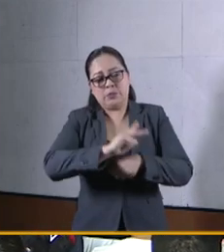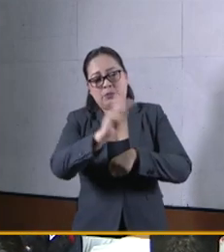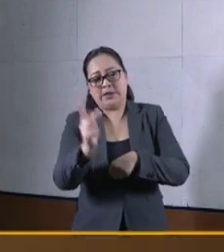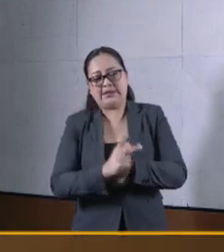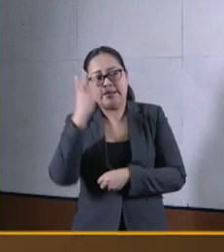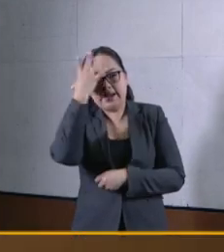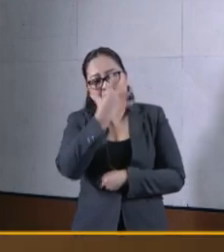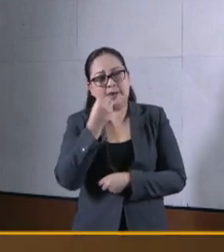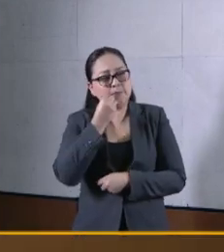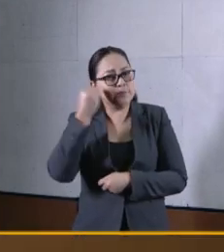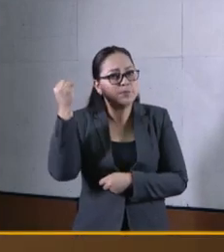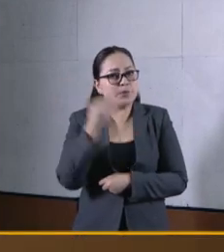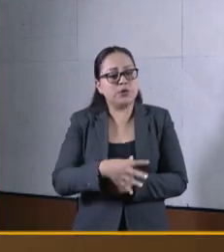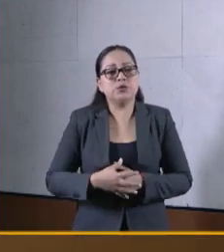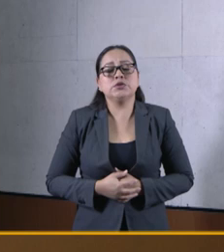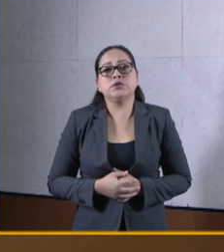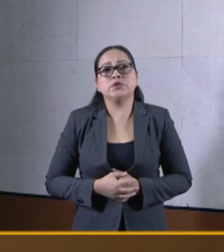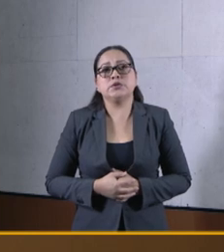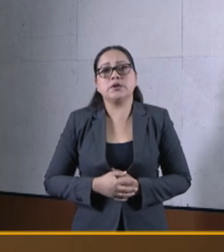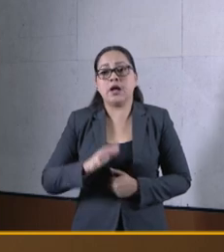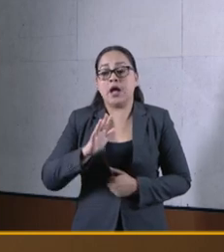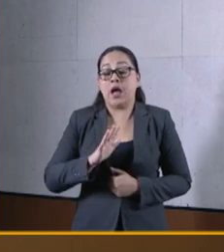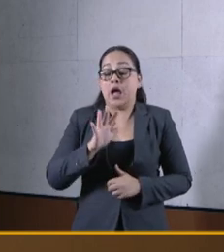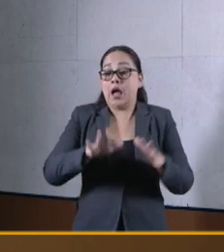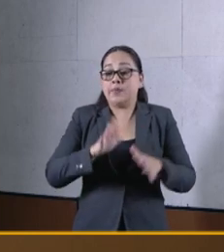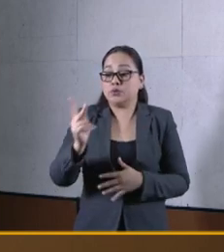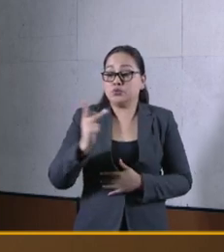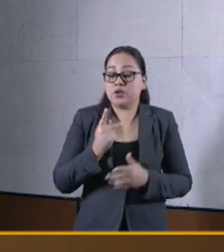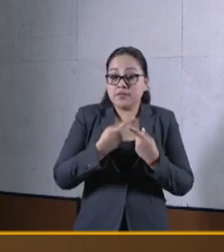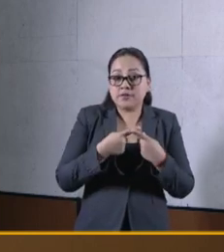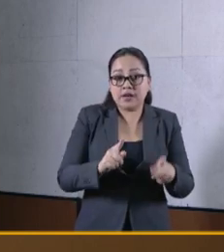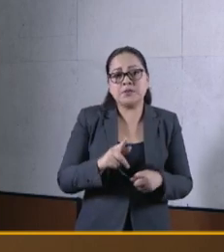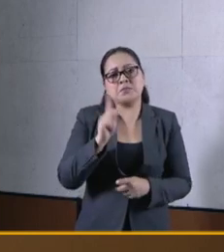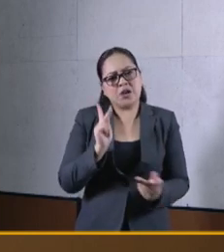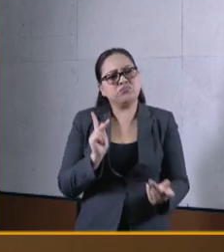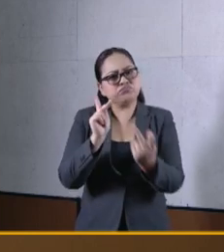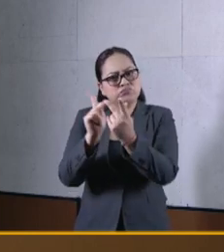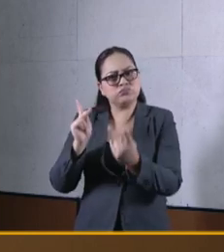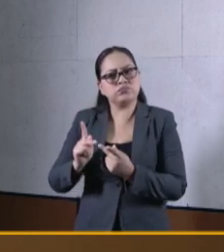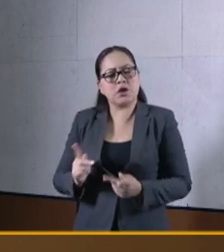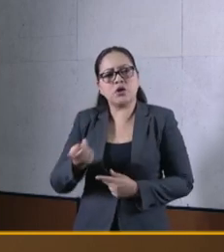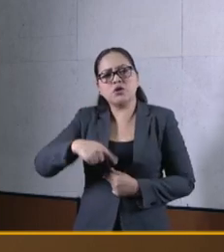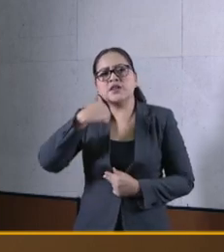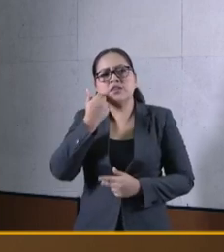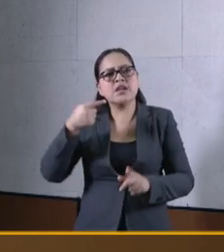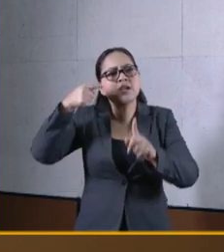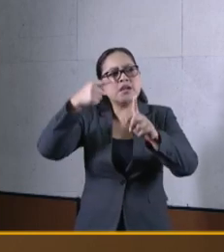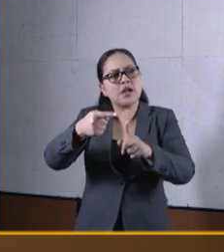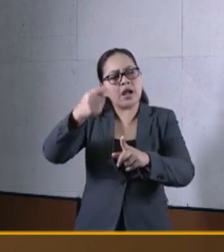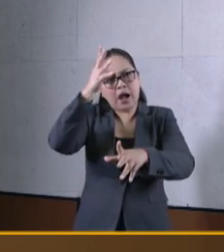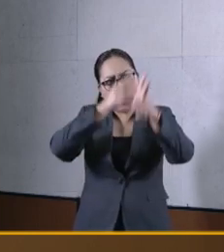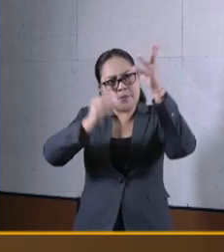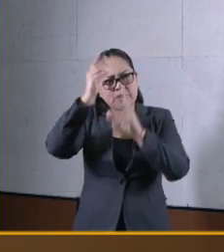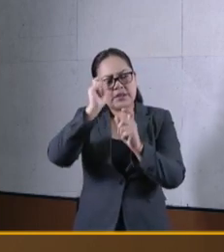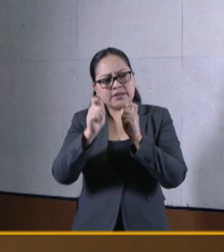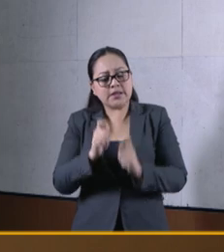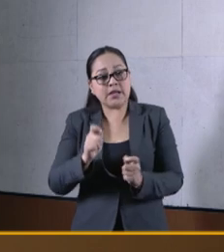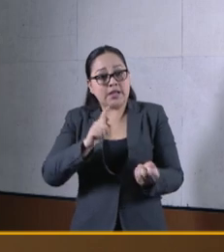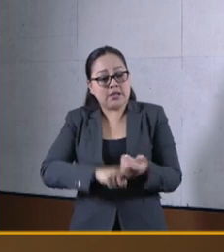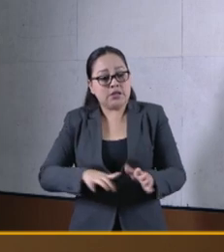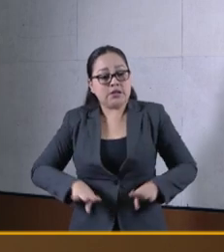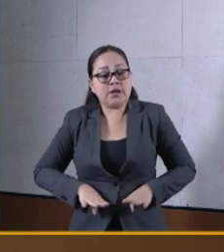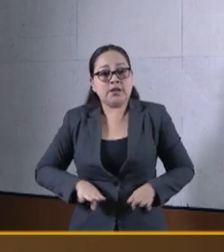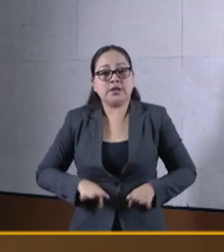podemos ser diferentes pero al mismo tiempo iguales buscamos el conocimiento y la verdad estos son rasgos que nos